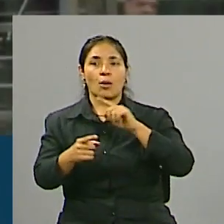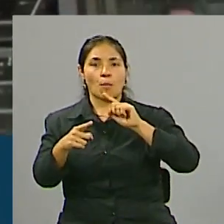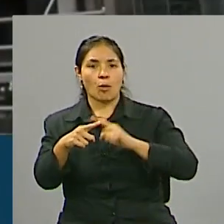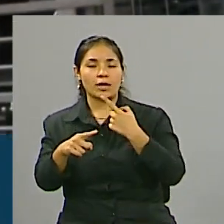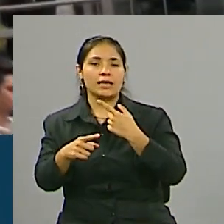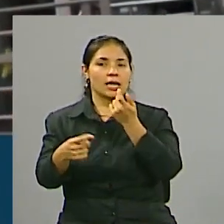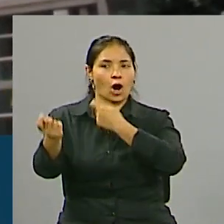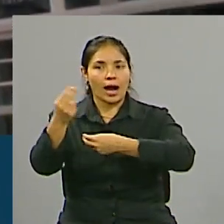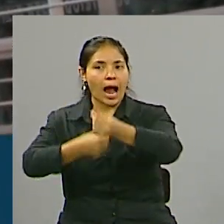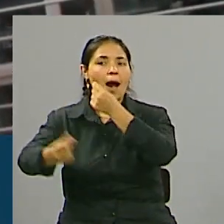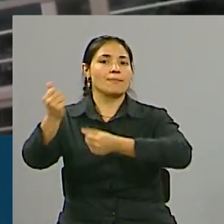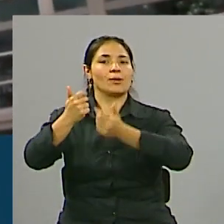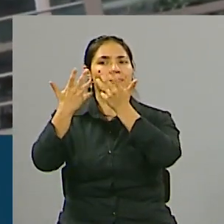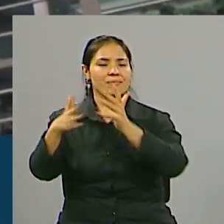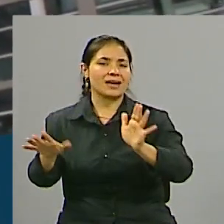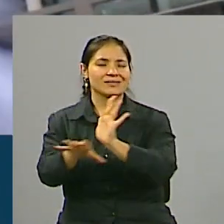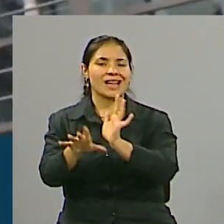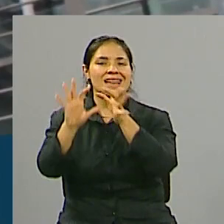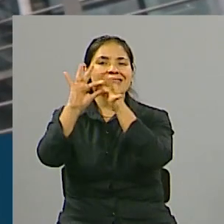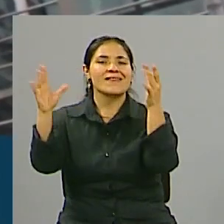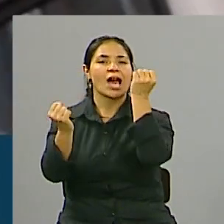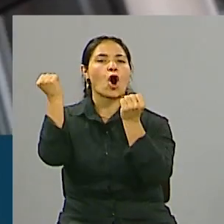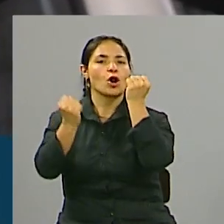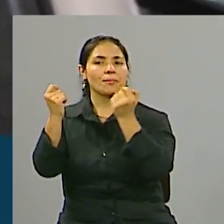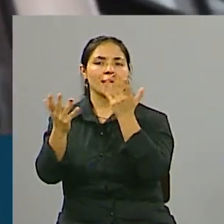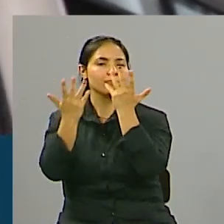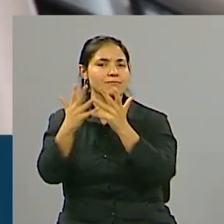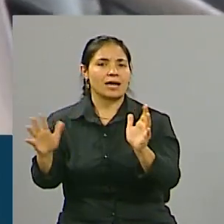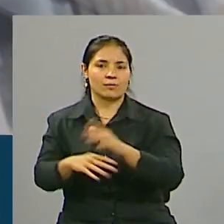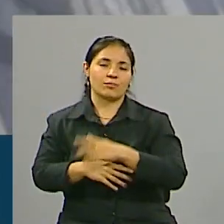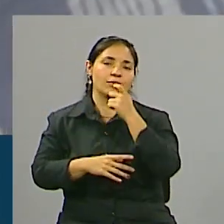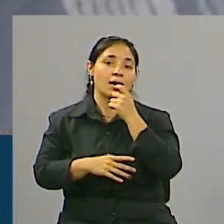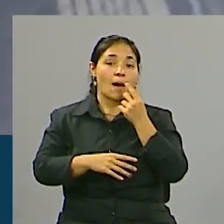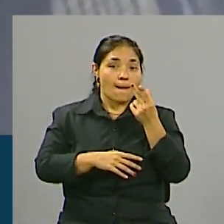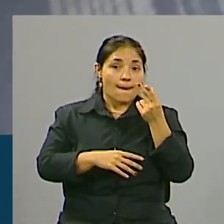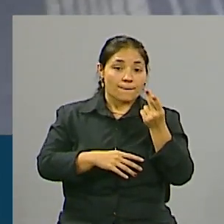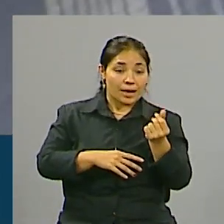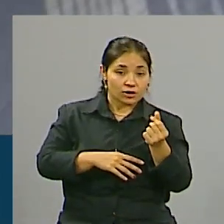política cambiaria, ¿no? Por ejemplo, para desacoplar precios locales y precios internacionales.